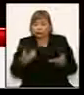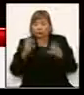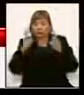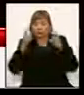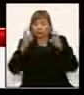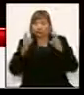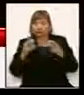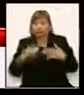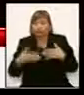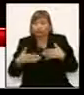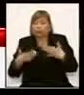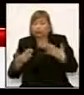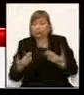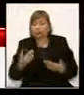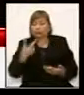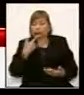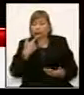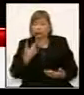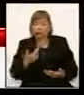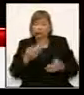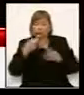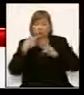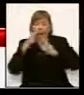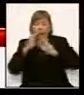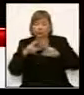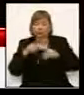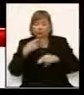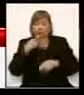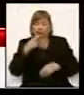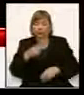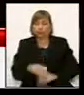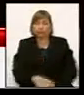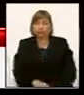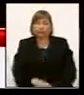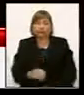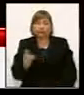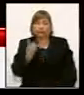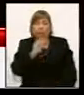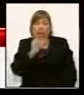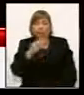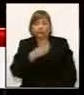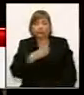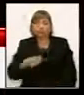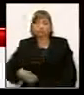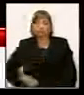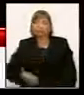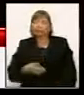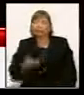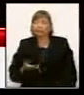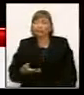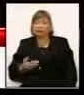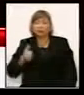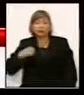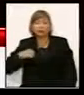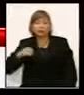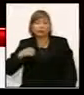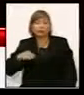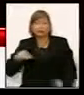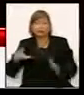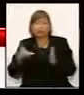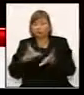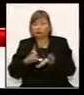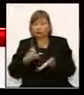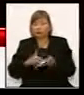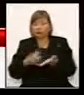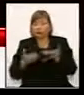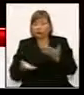que podríamos nosotros responderlo, decirlo, que no corresponde al ministerio, sino que corresponde a la Municipalidad de Lima,